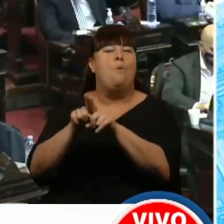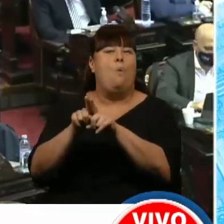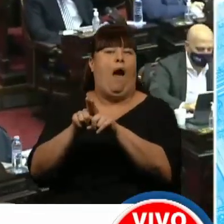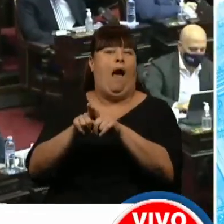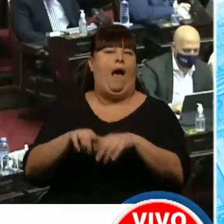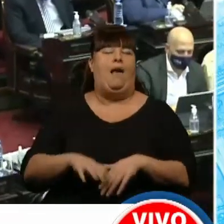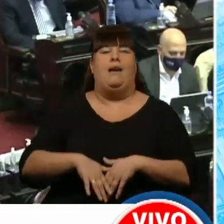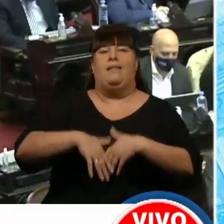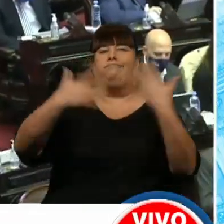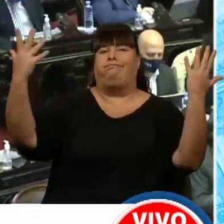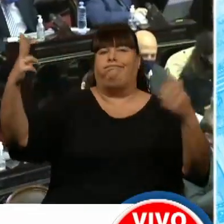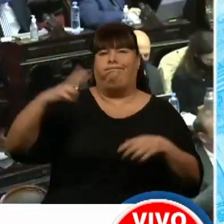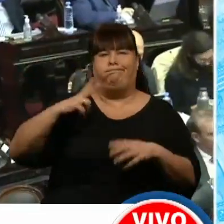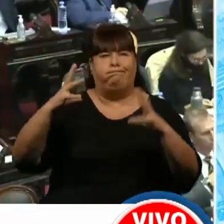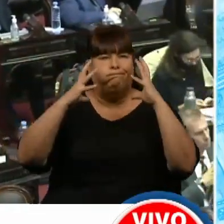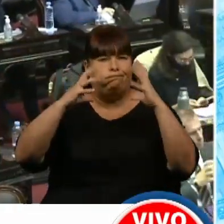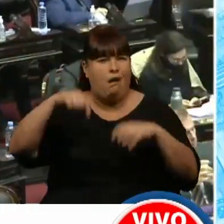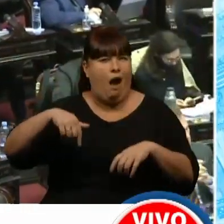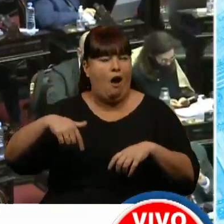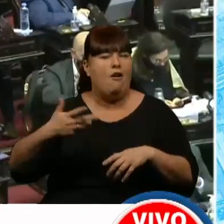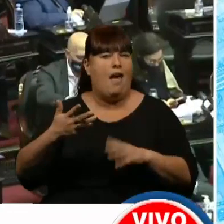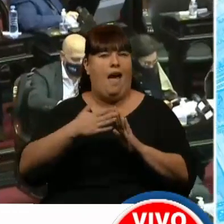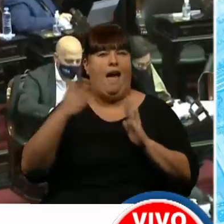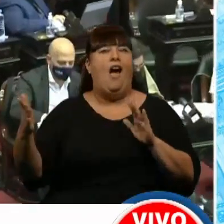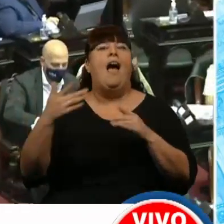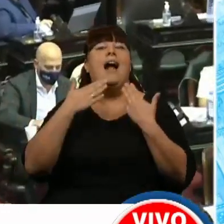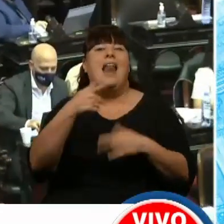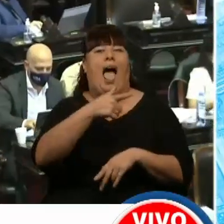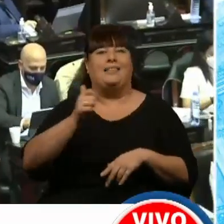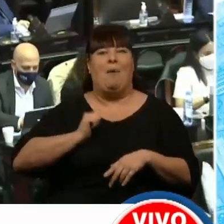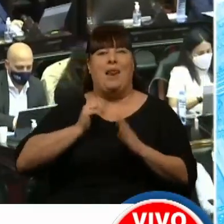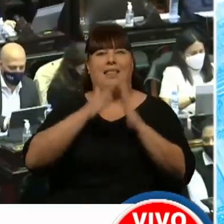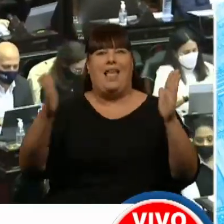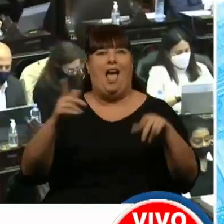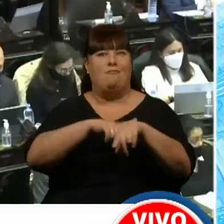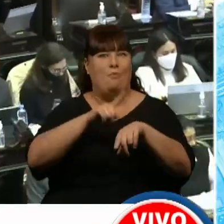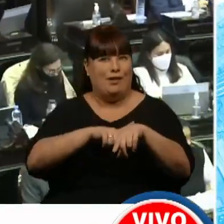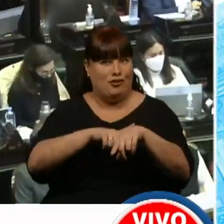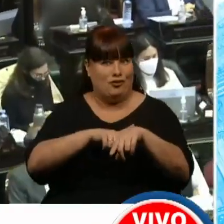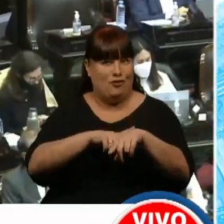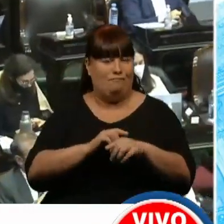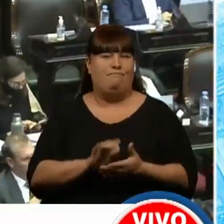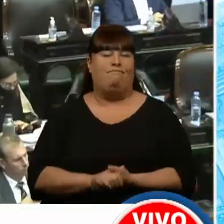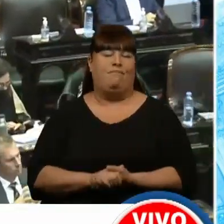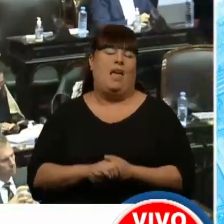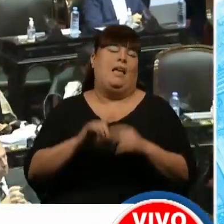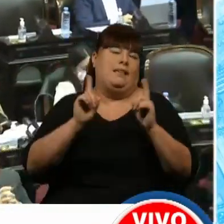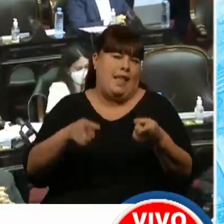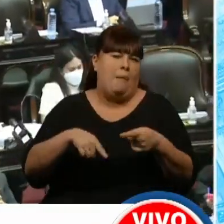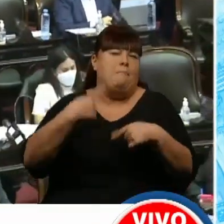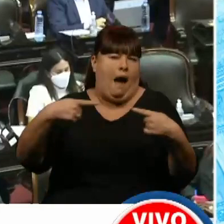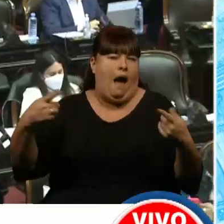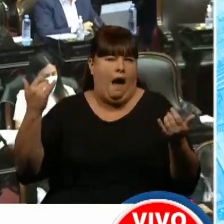mega multimillonarios en esta dictadura cívico-militar, entre otras